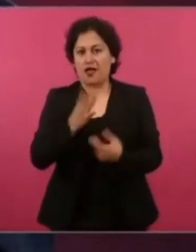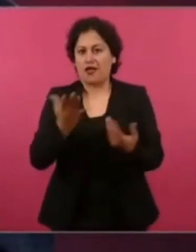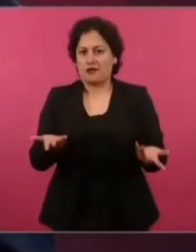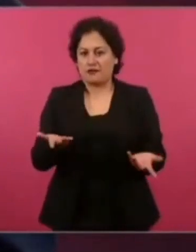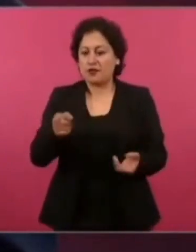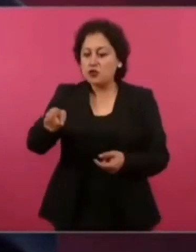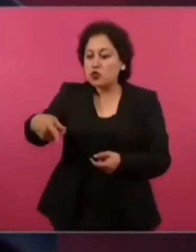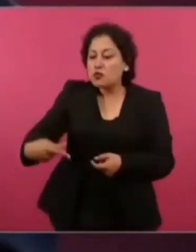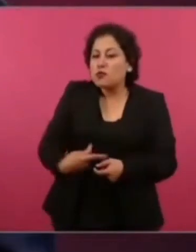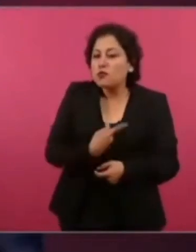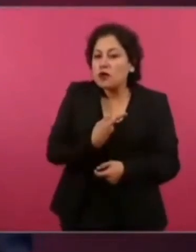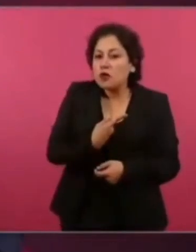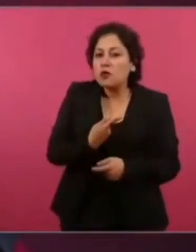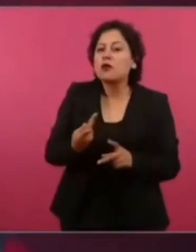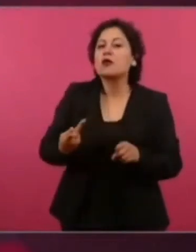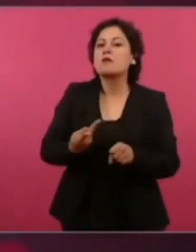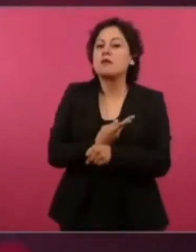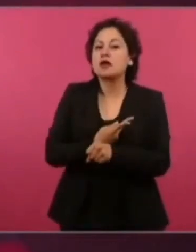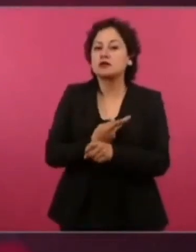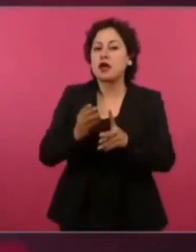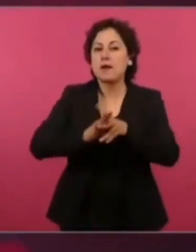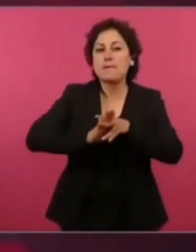los migrantes? Pues